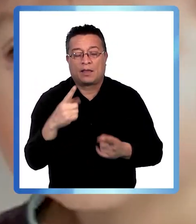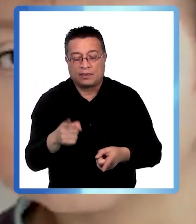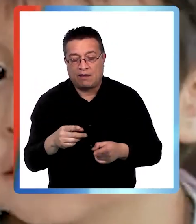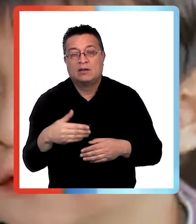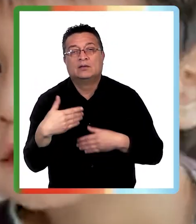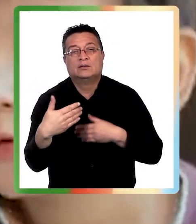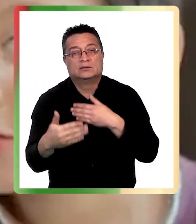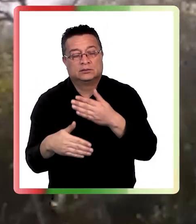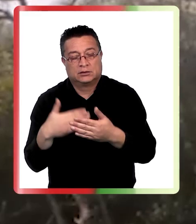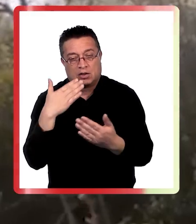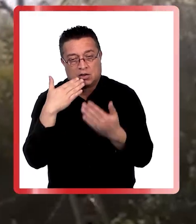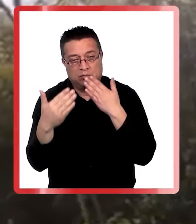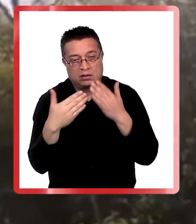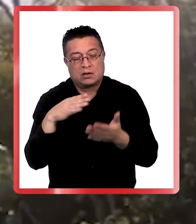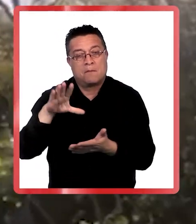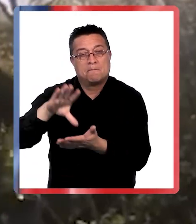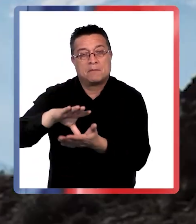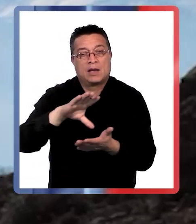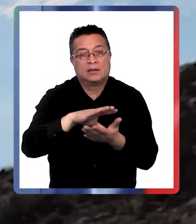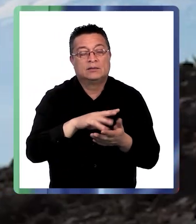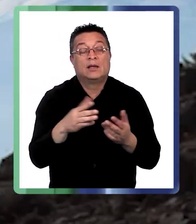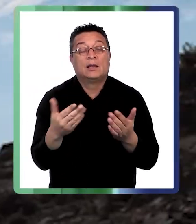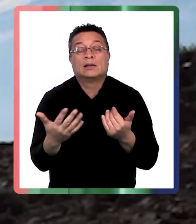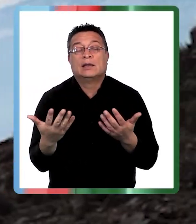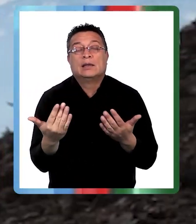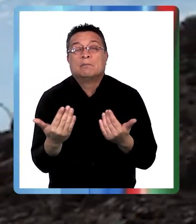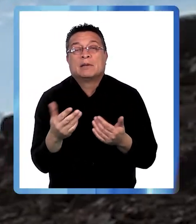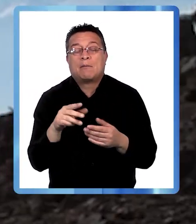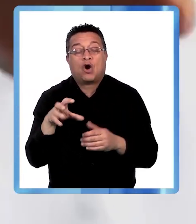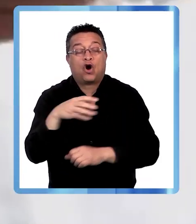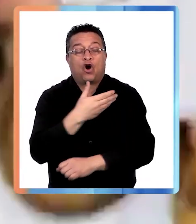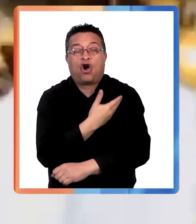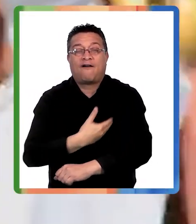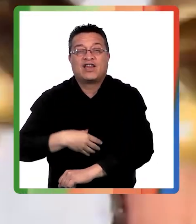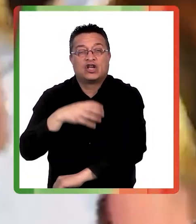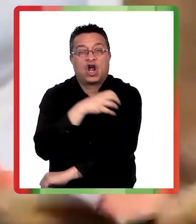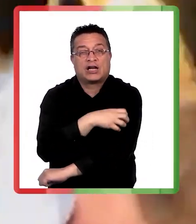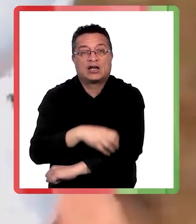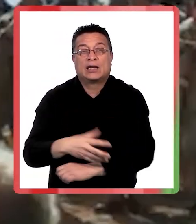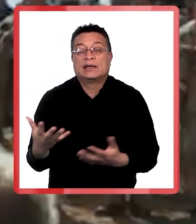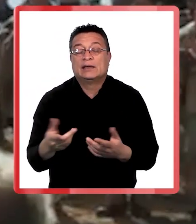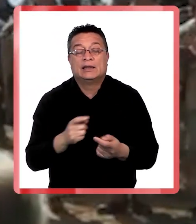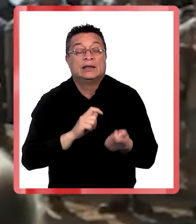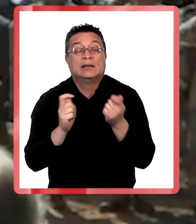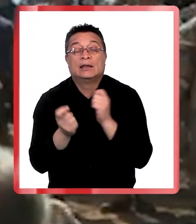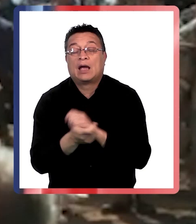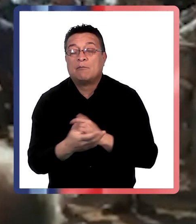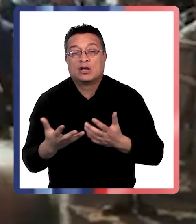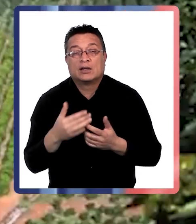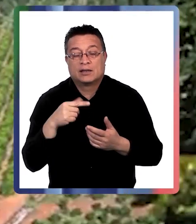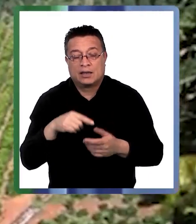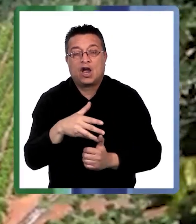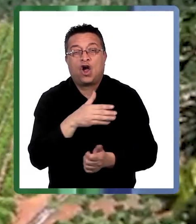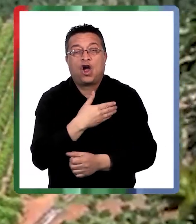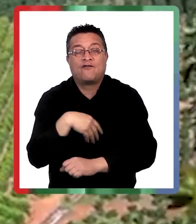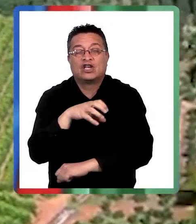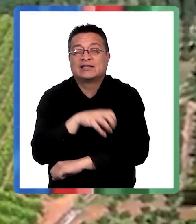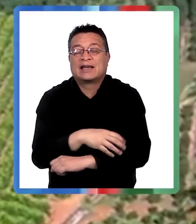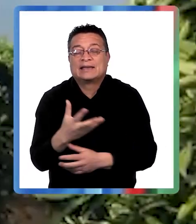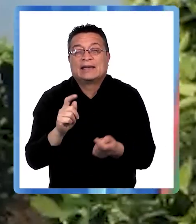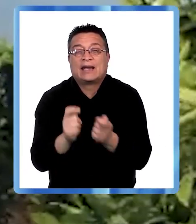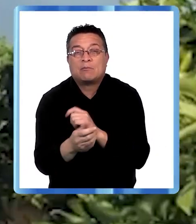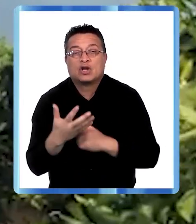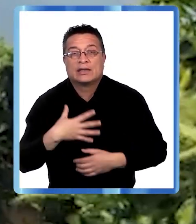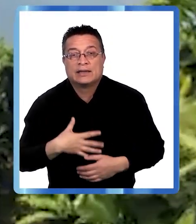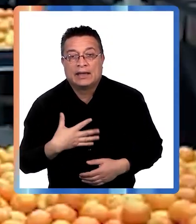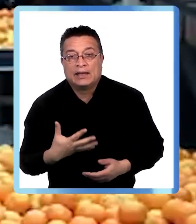dando también una conversación como país de qué esperamos de los gobiernos regionales y qué en cambio queremos que siga radicando en el gobierno central.